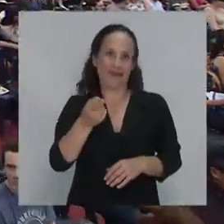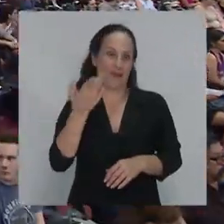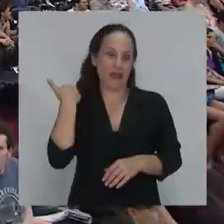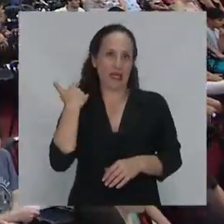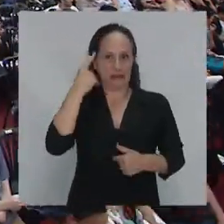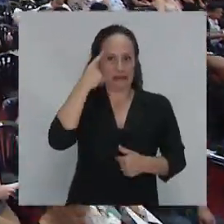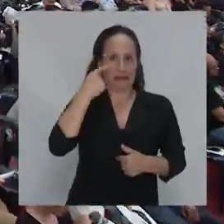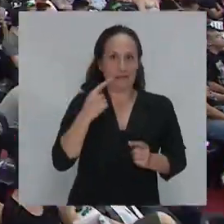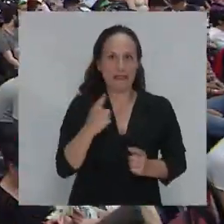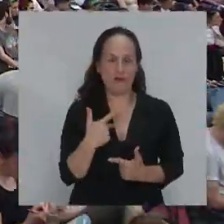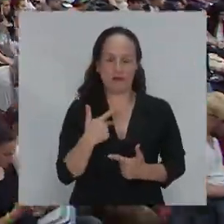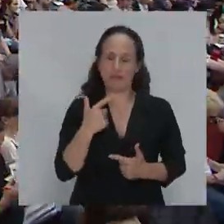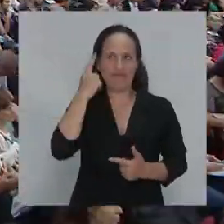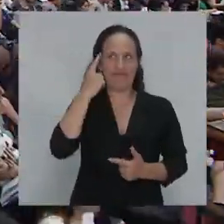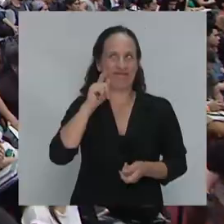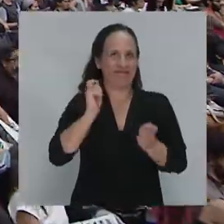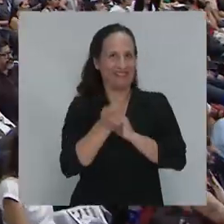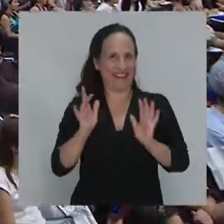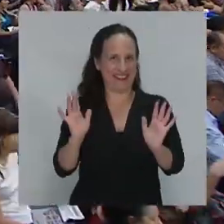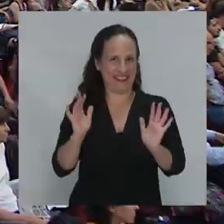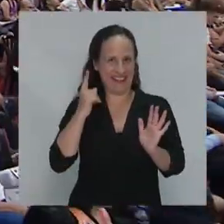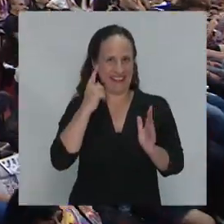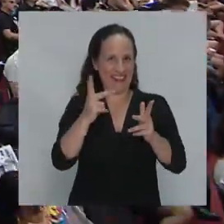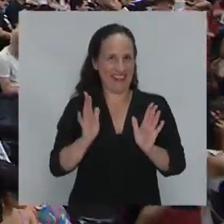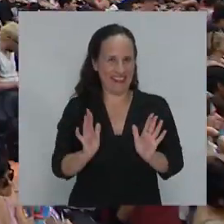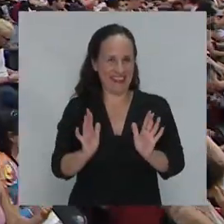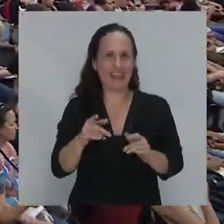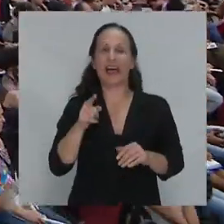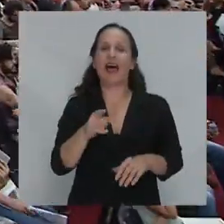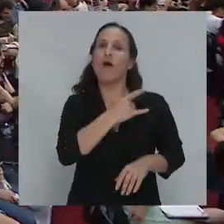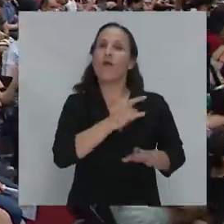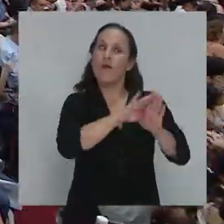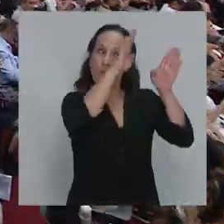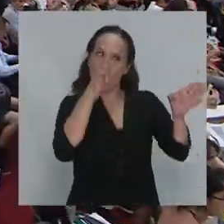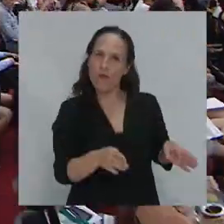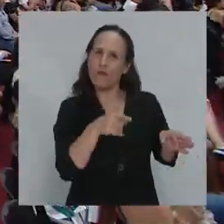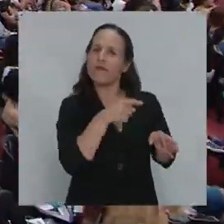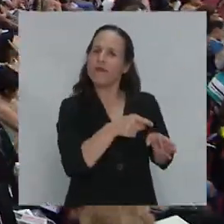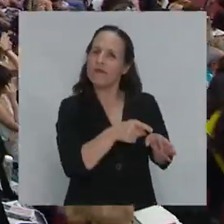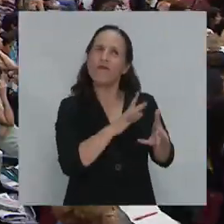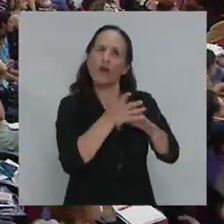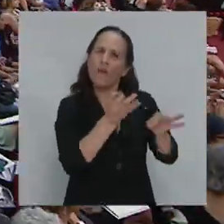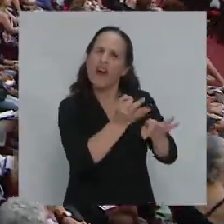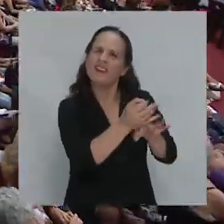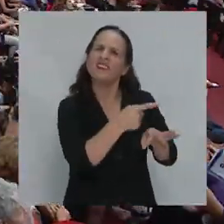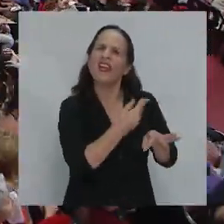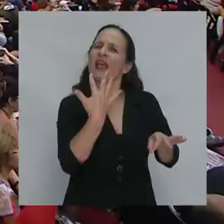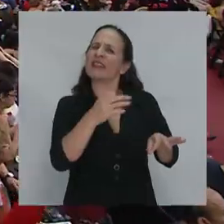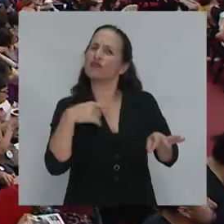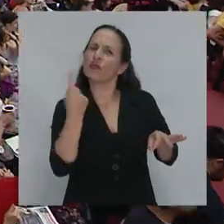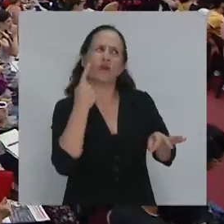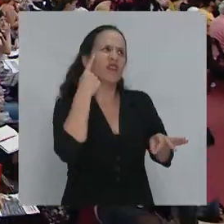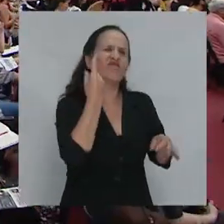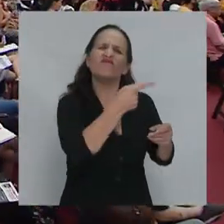hoy. El discurso, el orden del discurso de la academia debe ser interpelado. Y entendemos